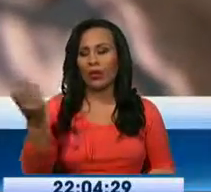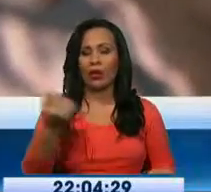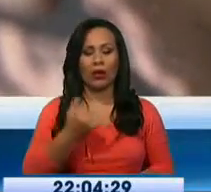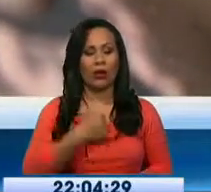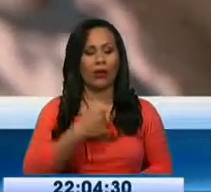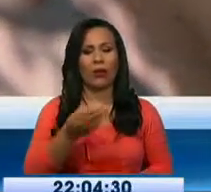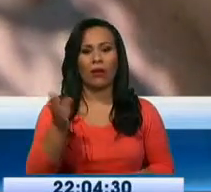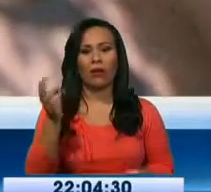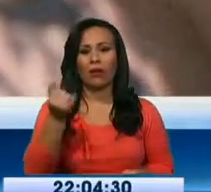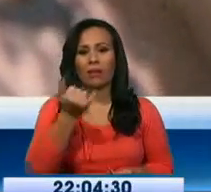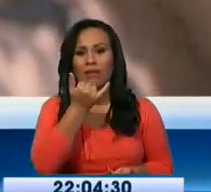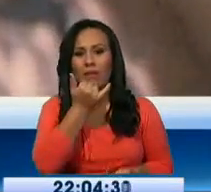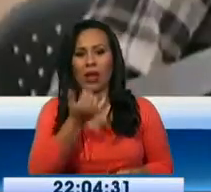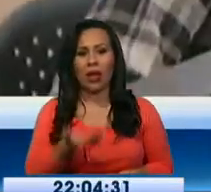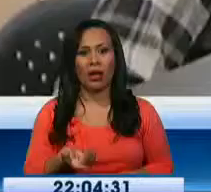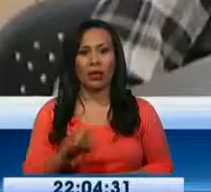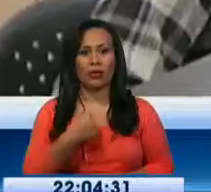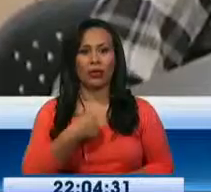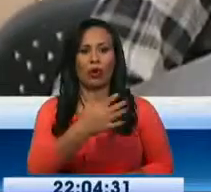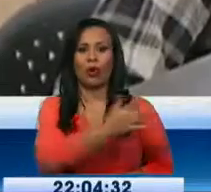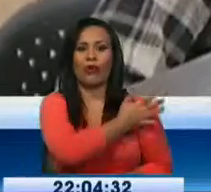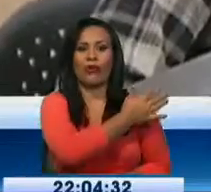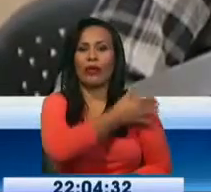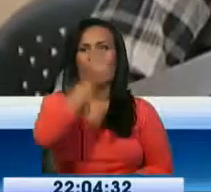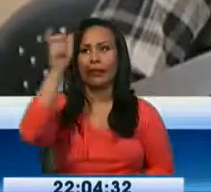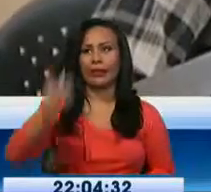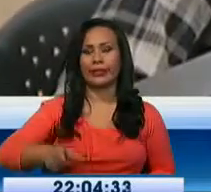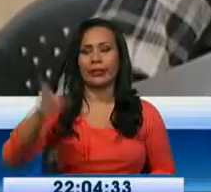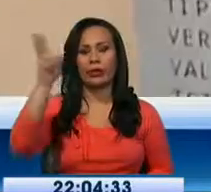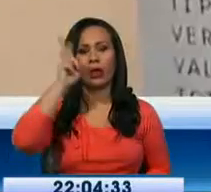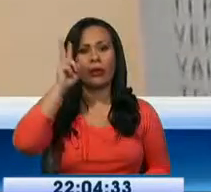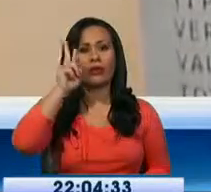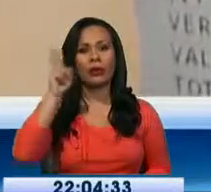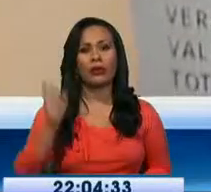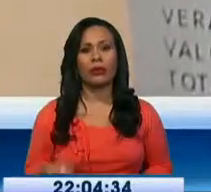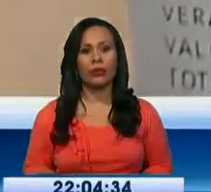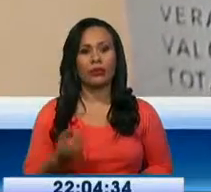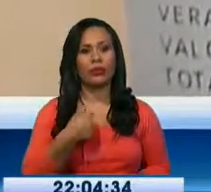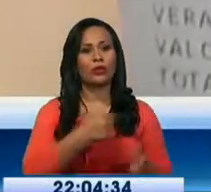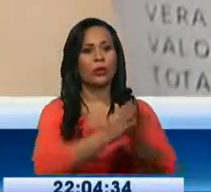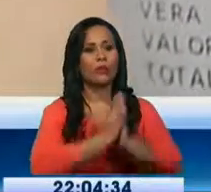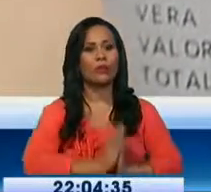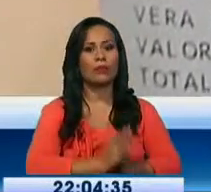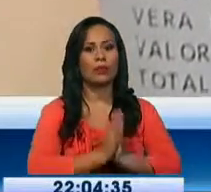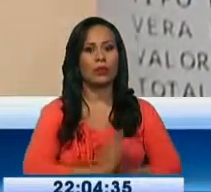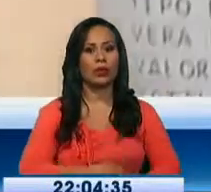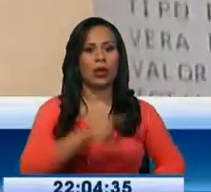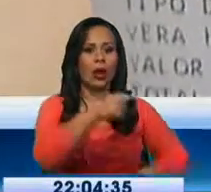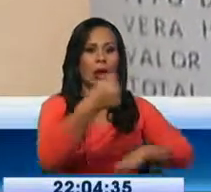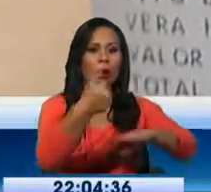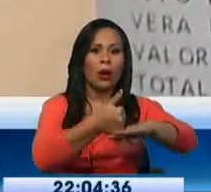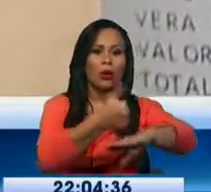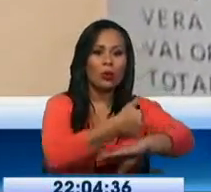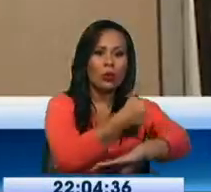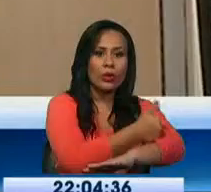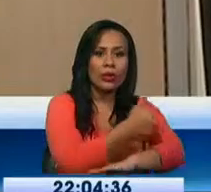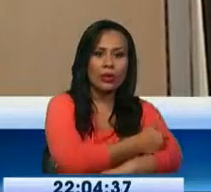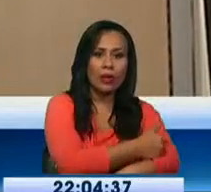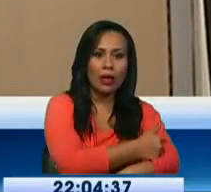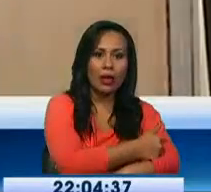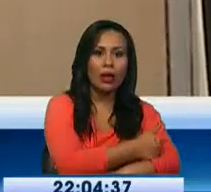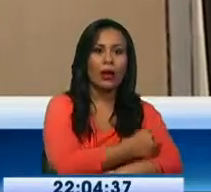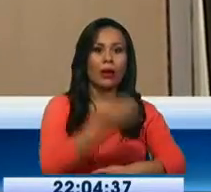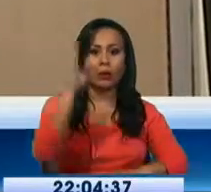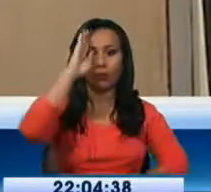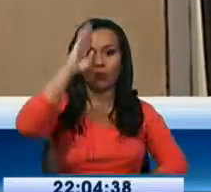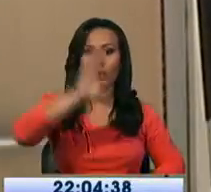Revelo puso la denuncia en la fiscalía y espera que las autoridades puedan dar con el paradero de este individuo, que se valió del duro